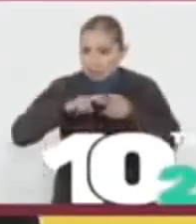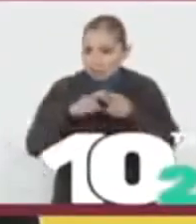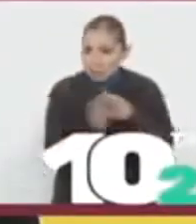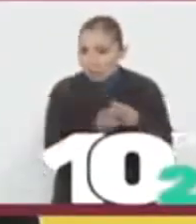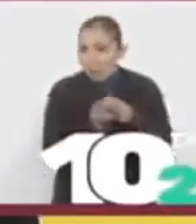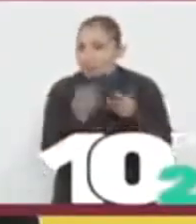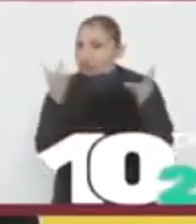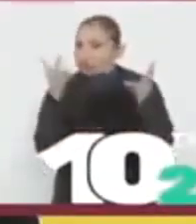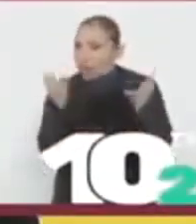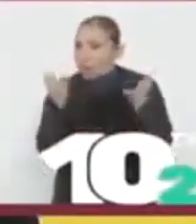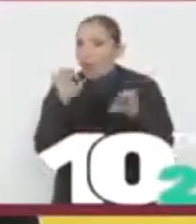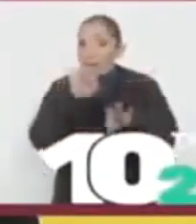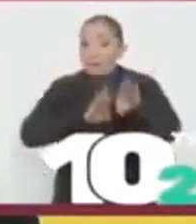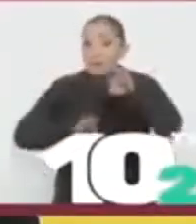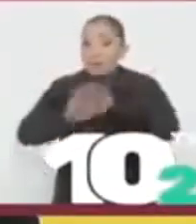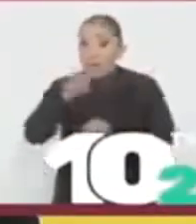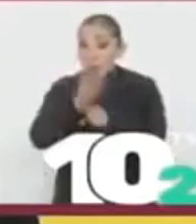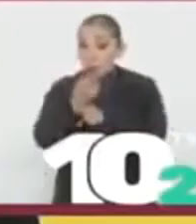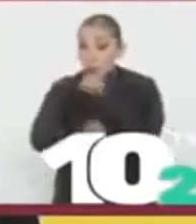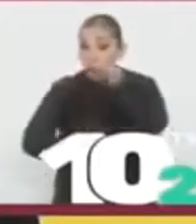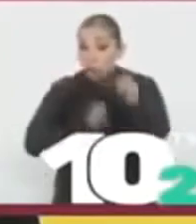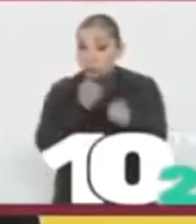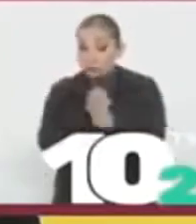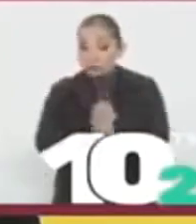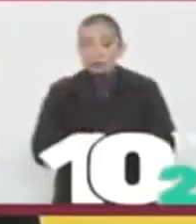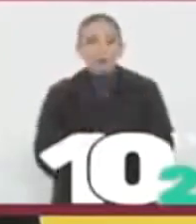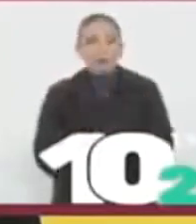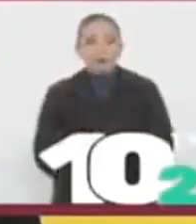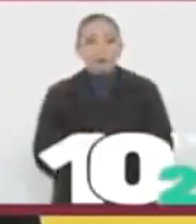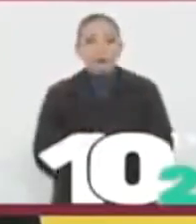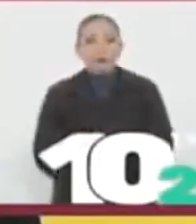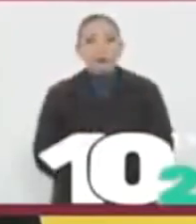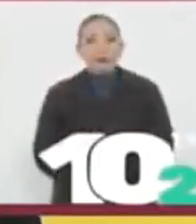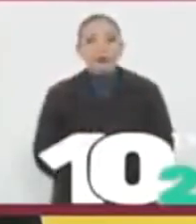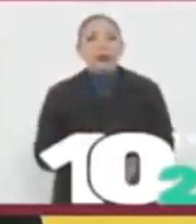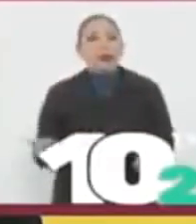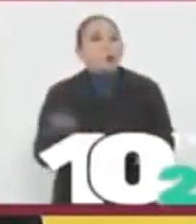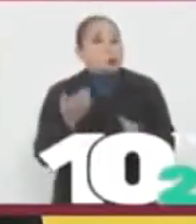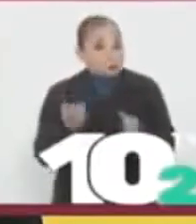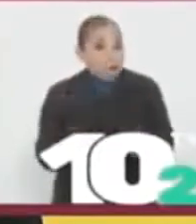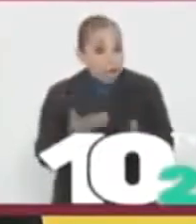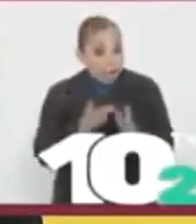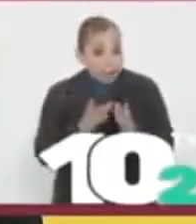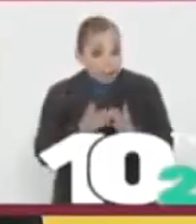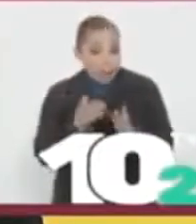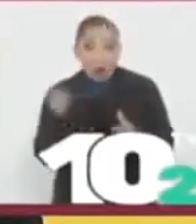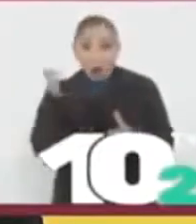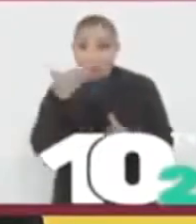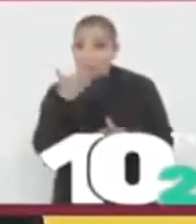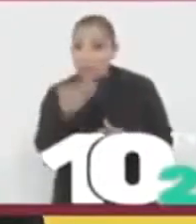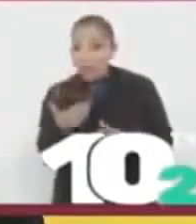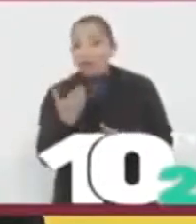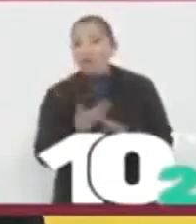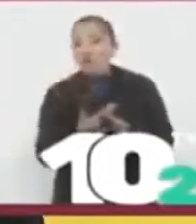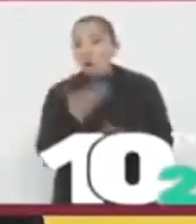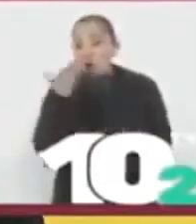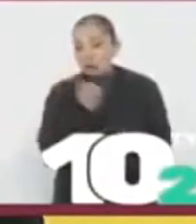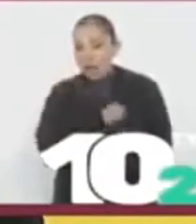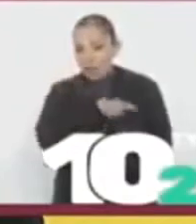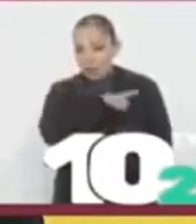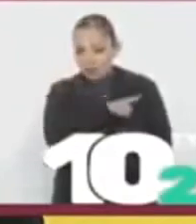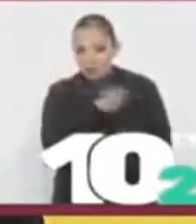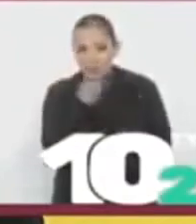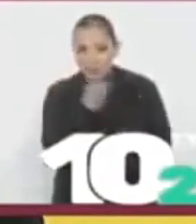comenzando con un programa de física de segundo grado. ¿Cómo va todo en casa? Ojalá que muy bien y con mucha